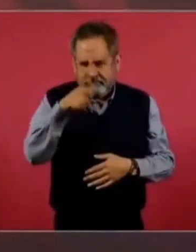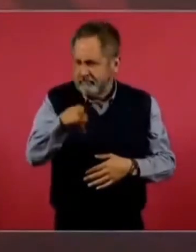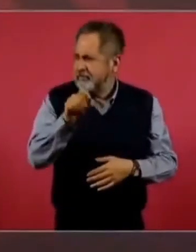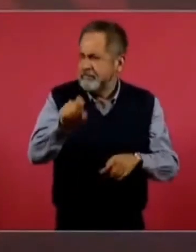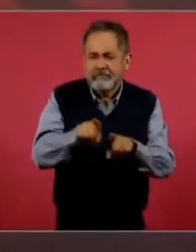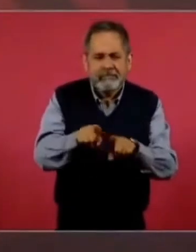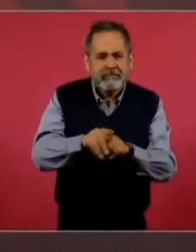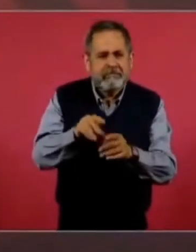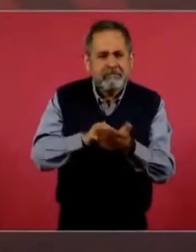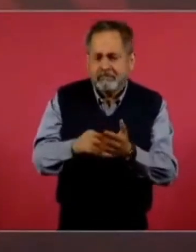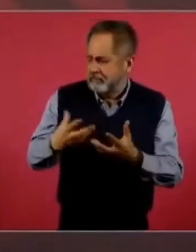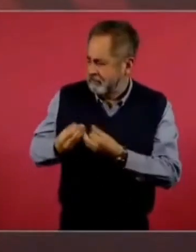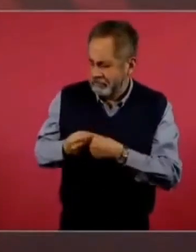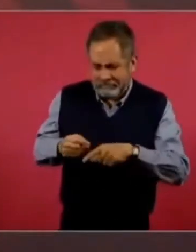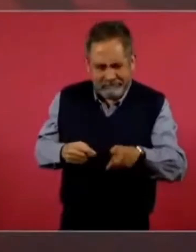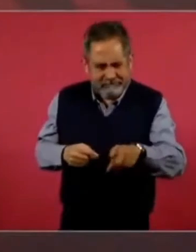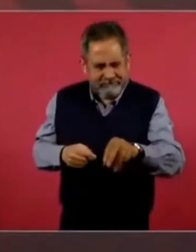nosotros